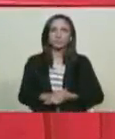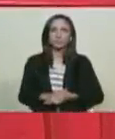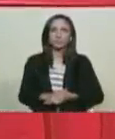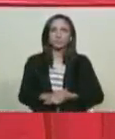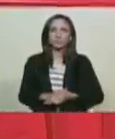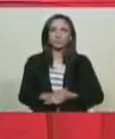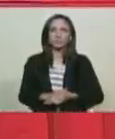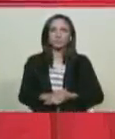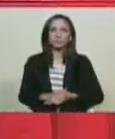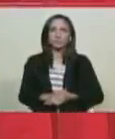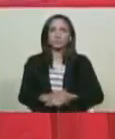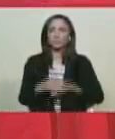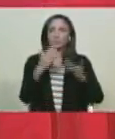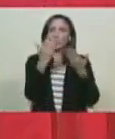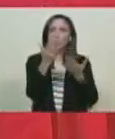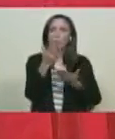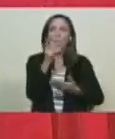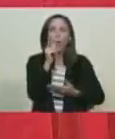A Luis,